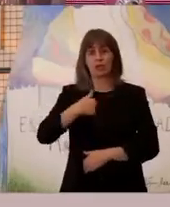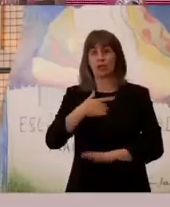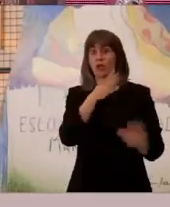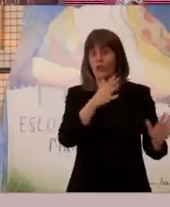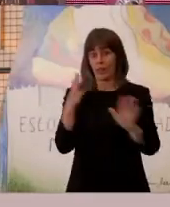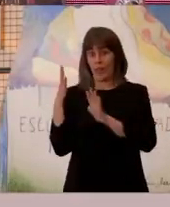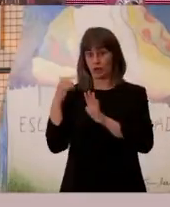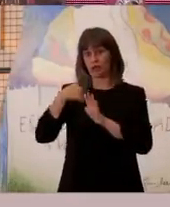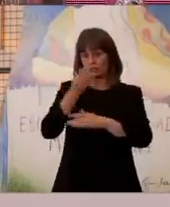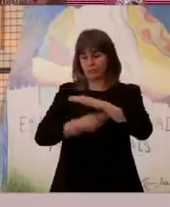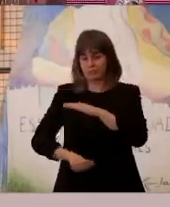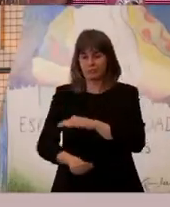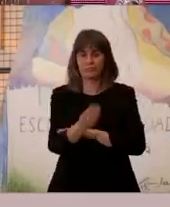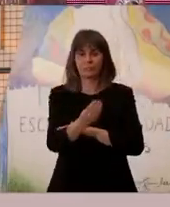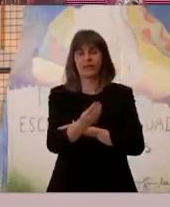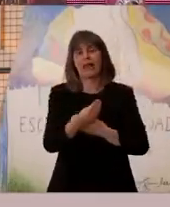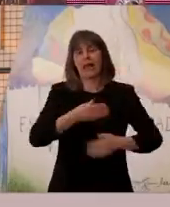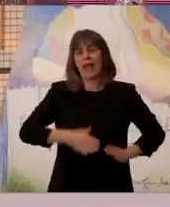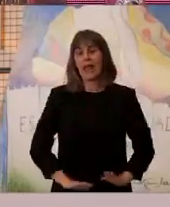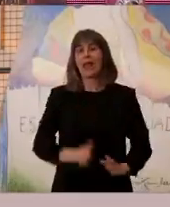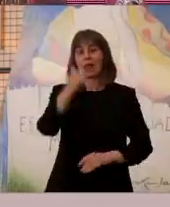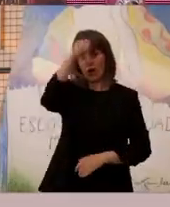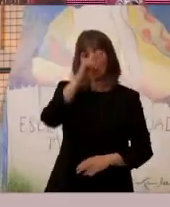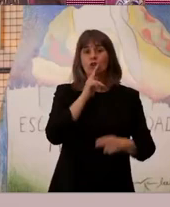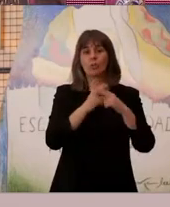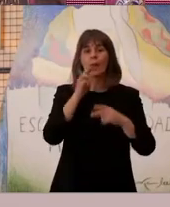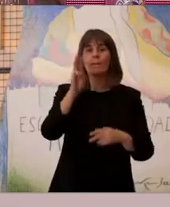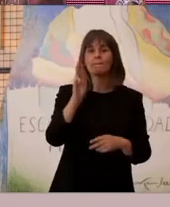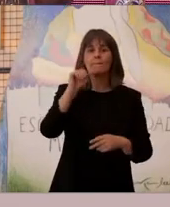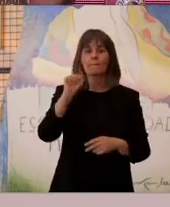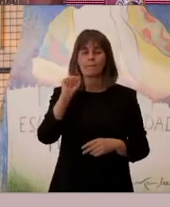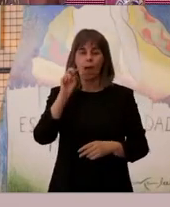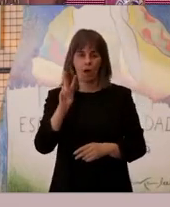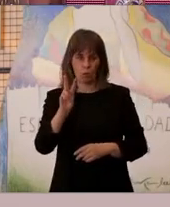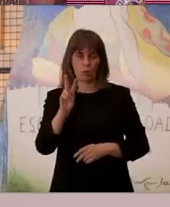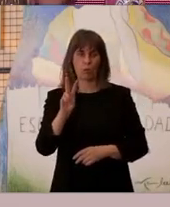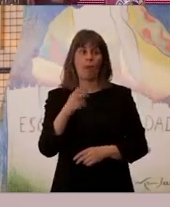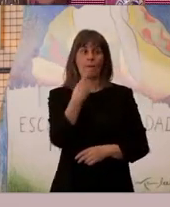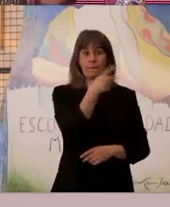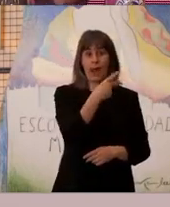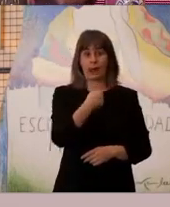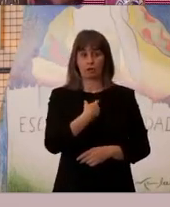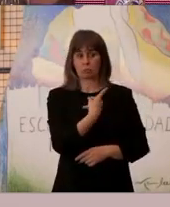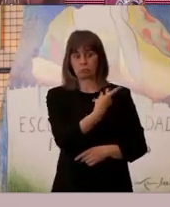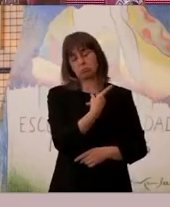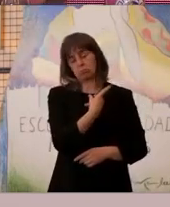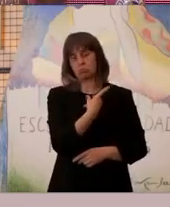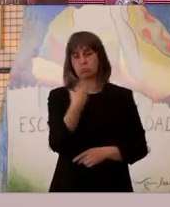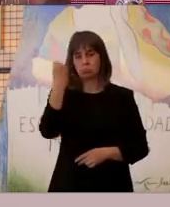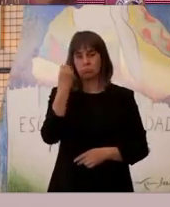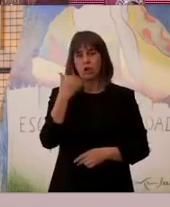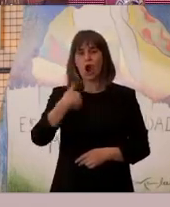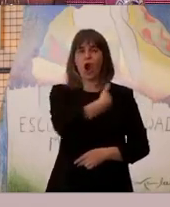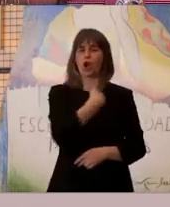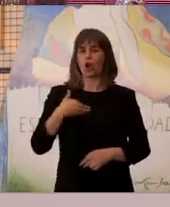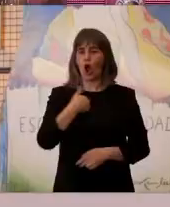años fui Madre tuve un niño un hijo se llama Pau Y entonces mi pareja y yo decidimos acentuar roles que por